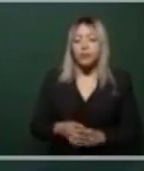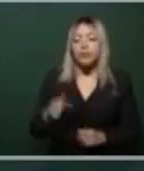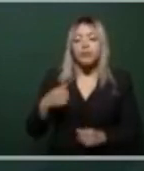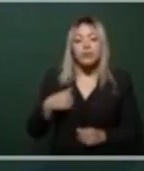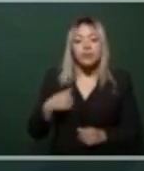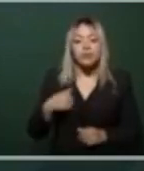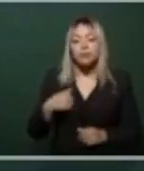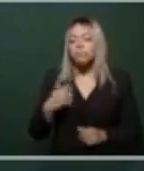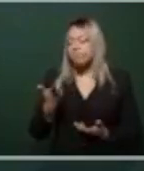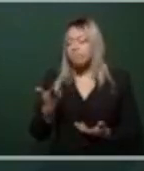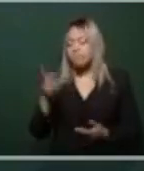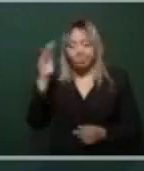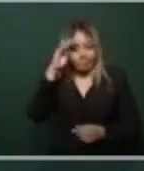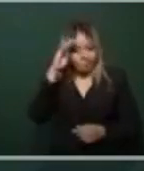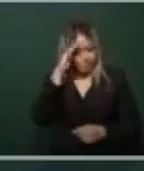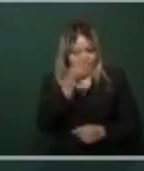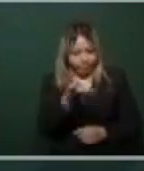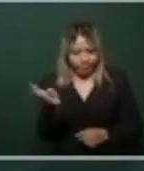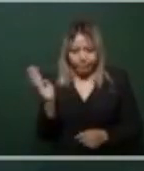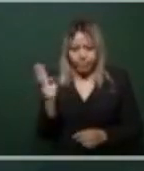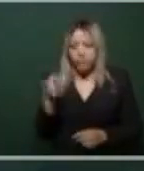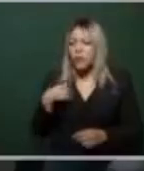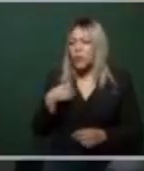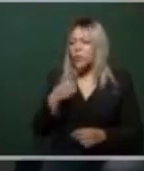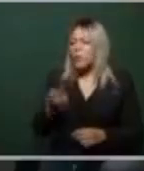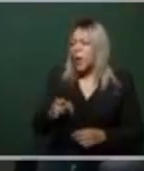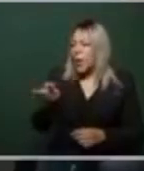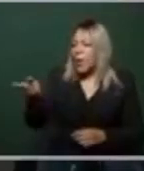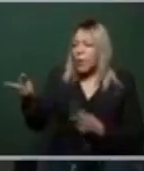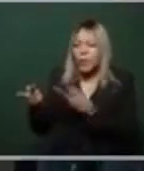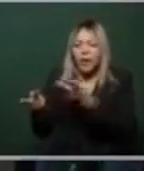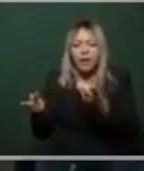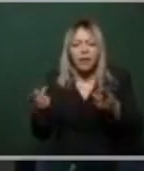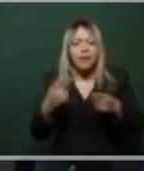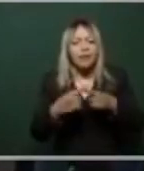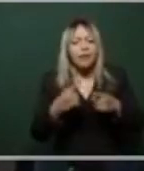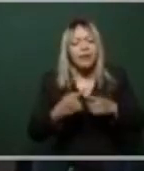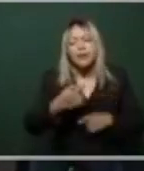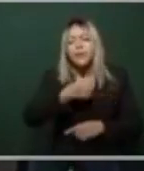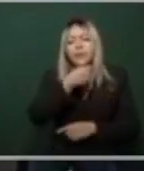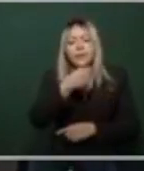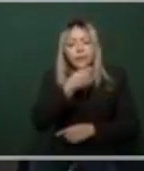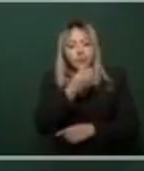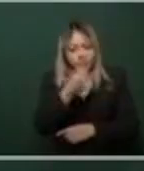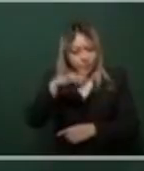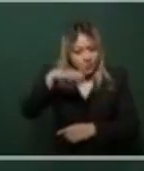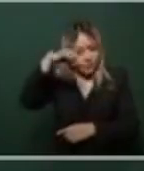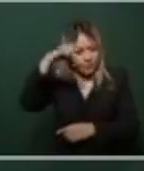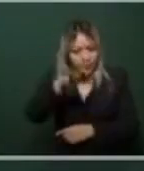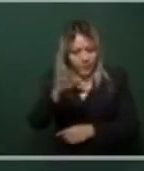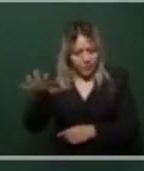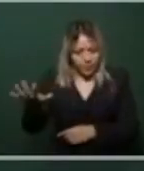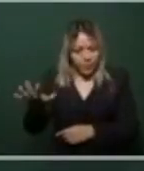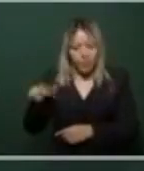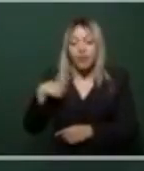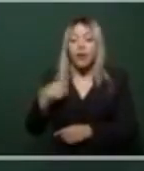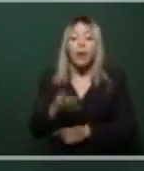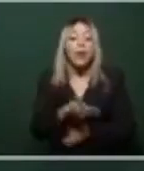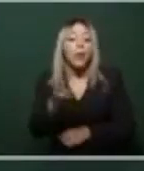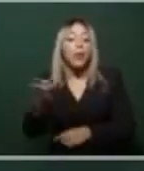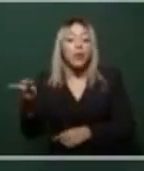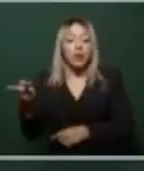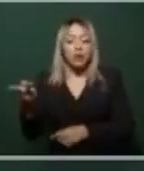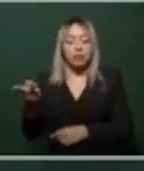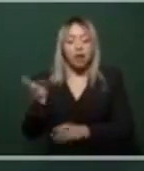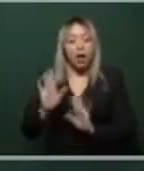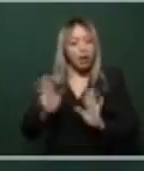Pregunten ustedes, hagan una encuesta con los adultos mayores y pregúntenles,